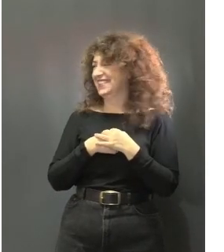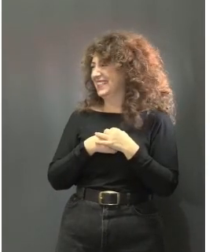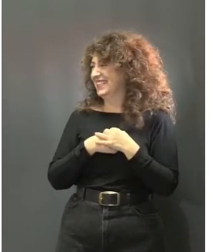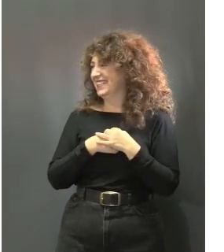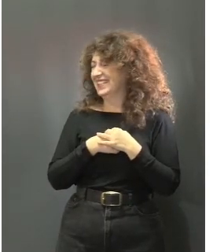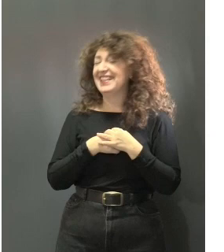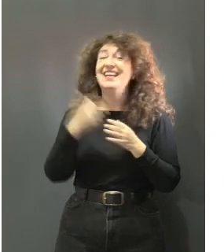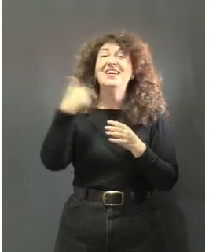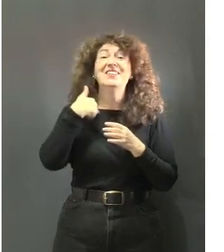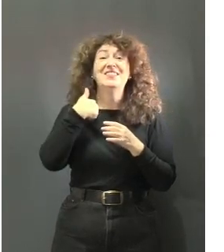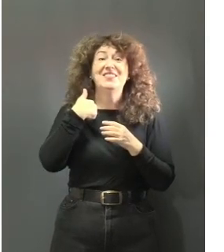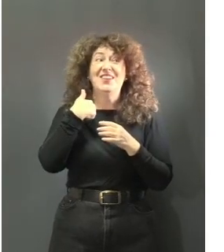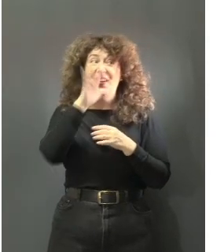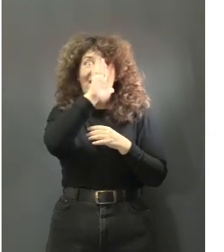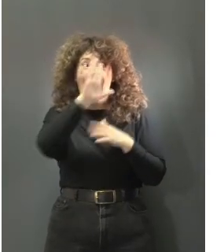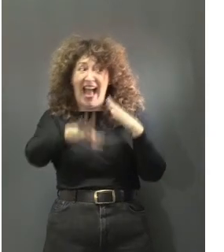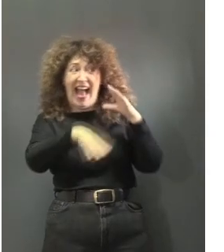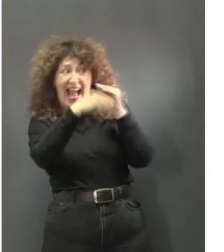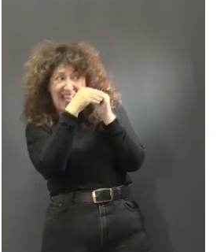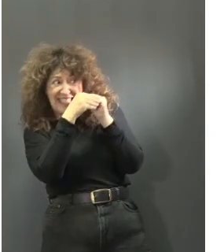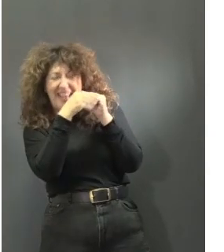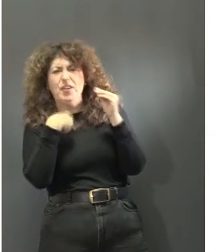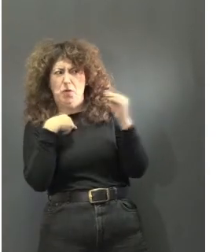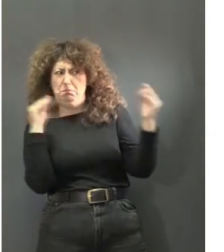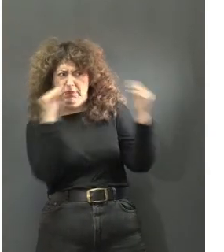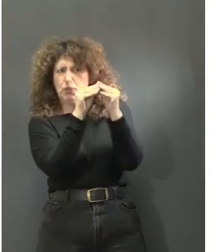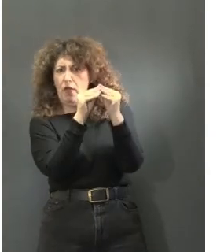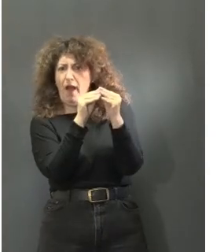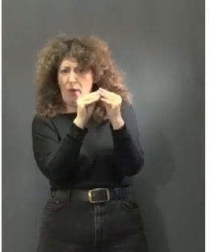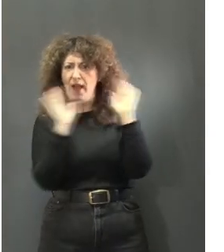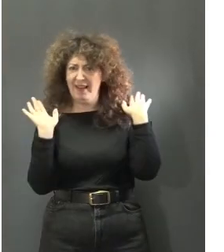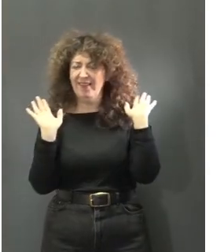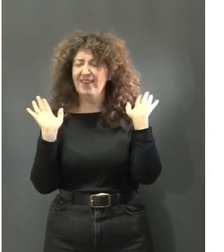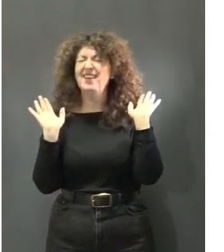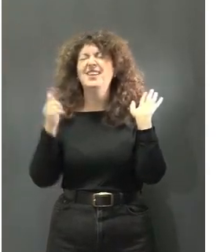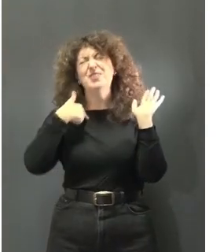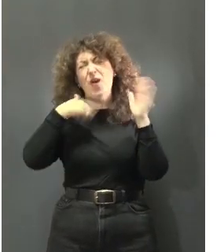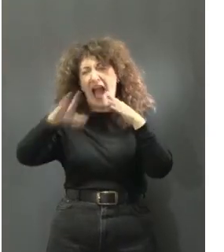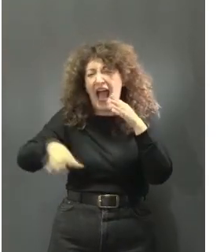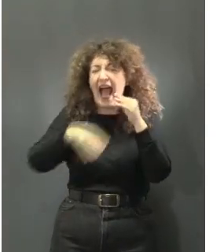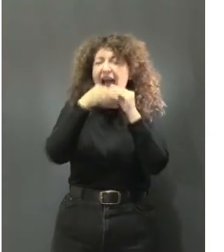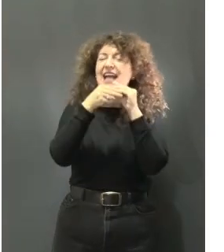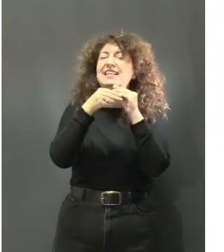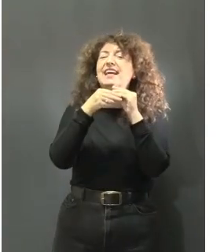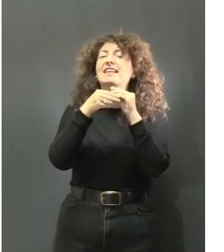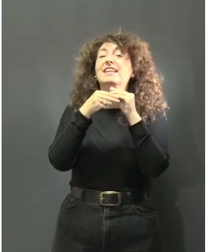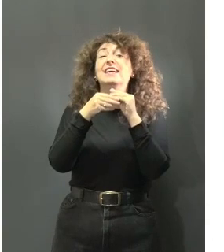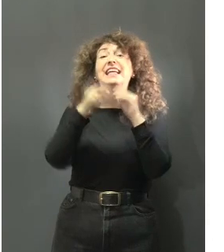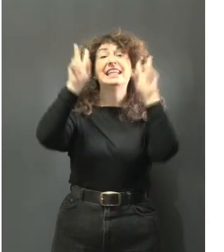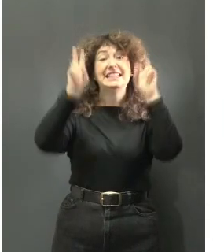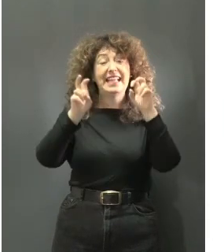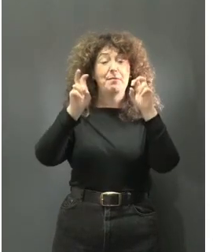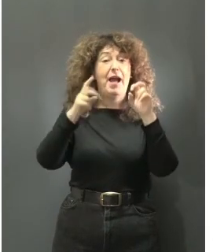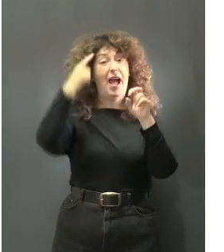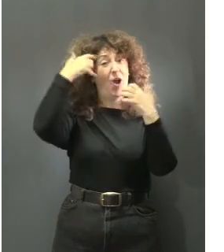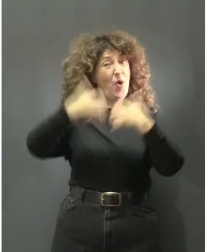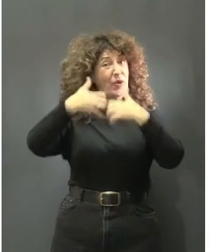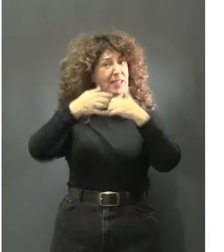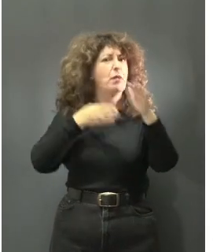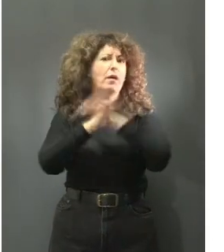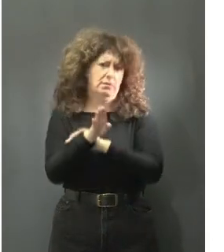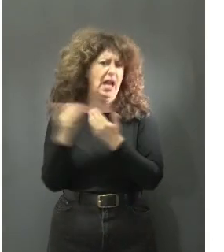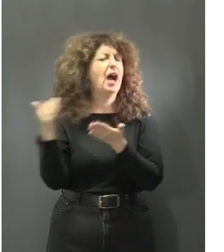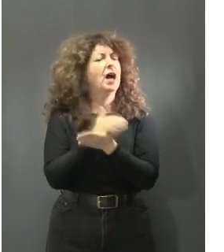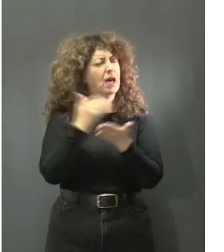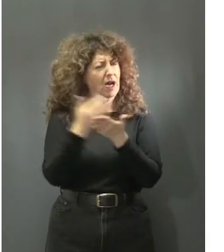yo añadiría también, José Carlos, estamos de acuerdo. Añadiría que es que la accesibilidad cognitiva, claro que es rentable. Ayer